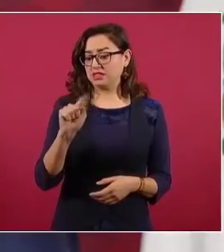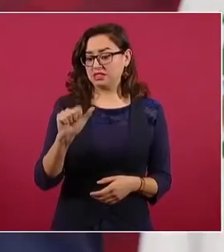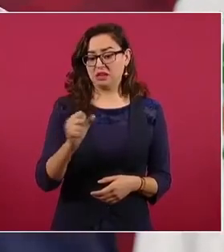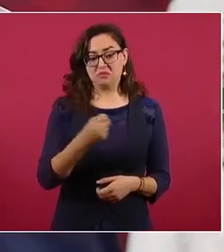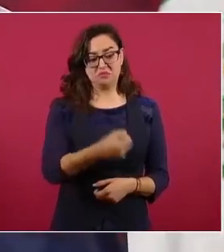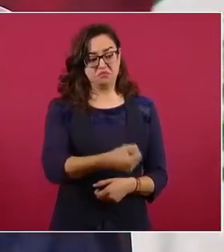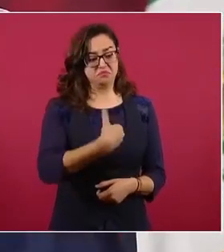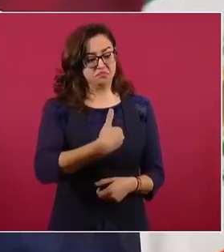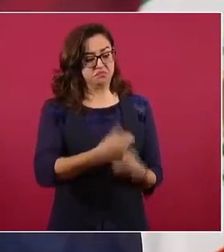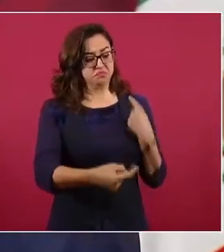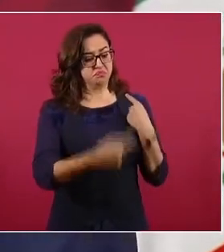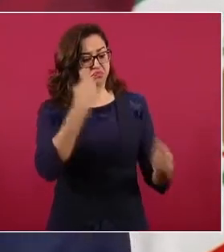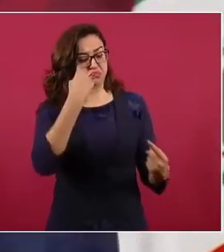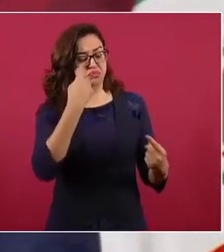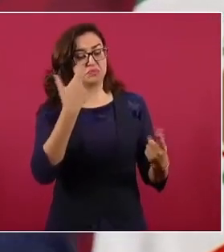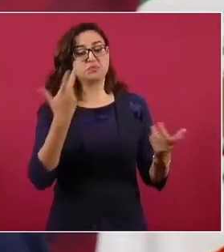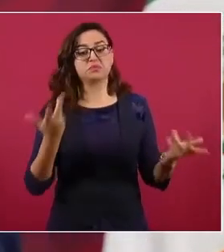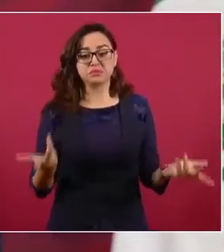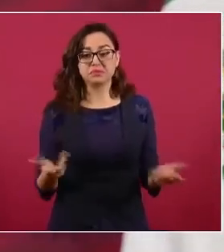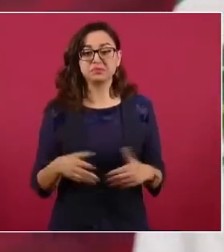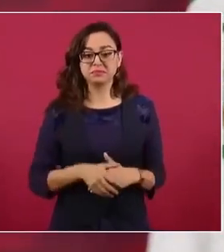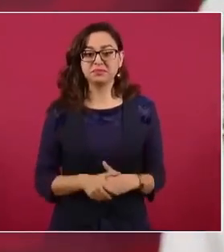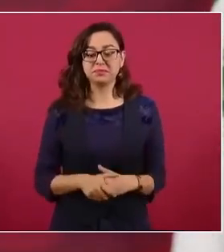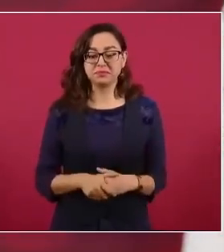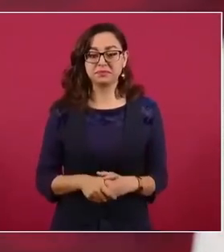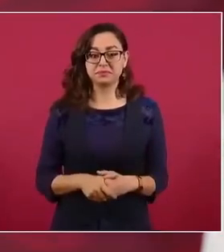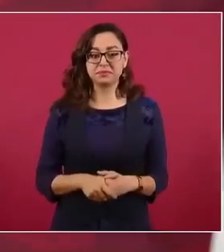hace poco, lo repitió,